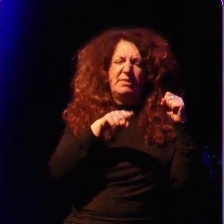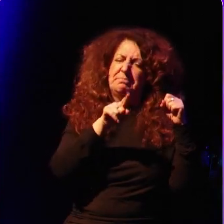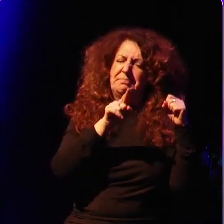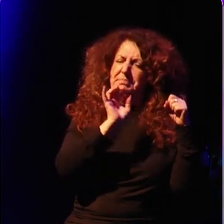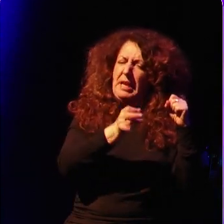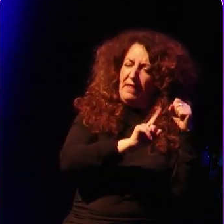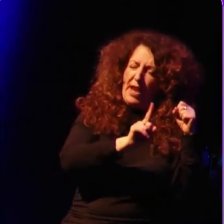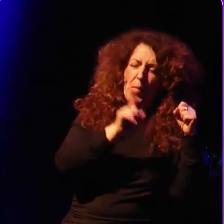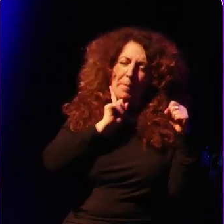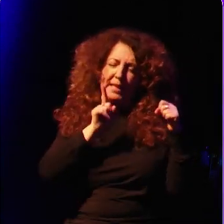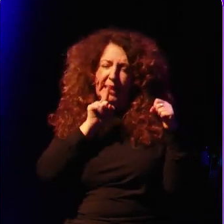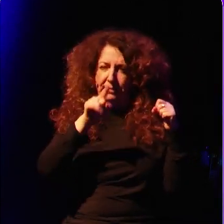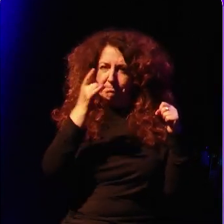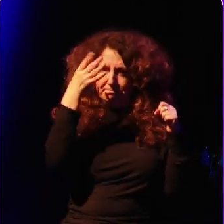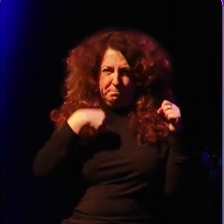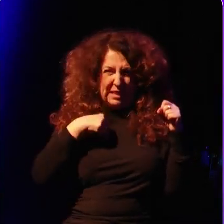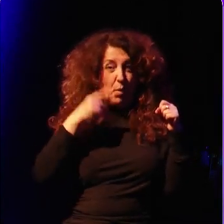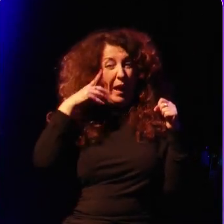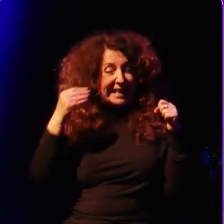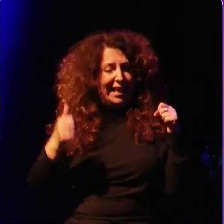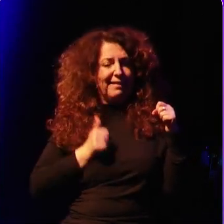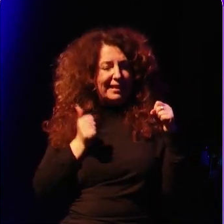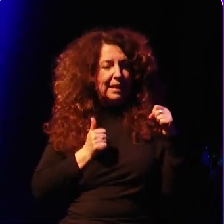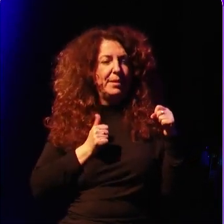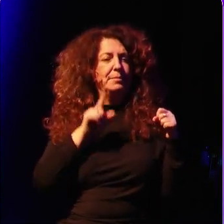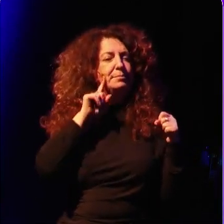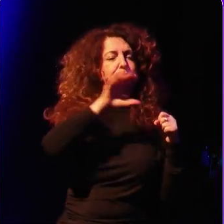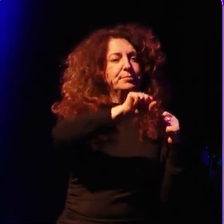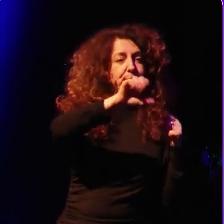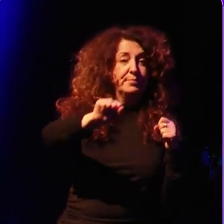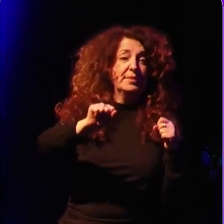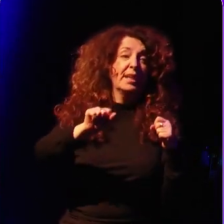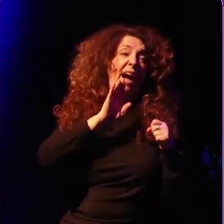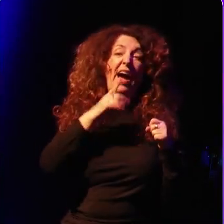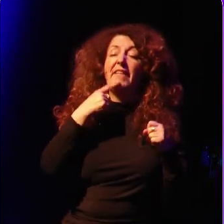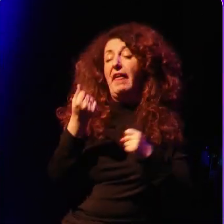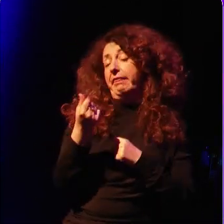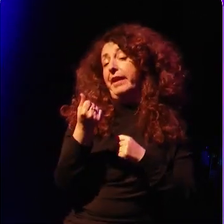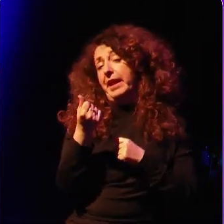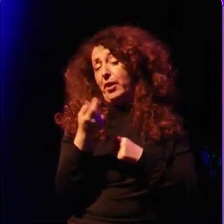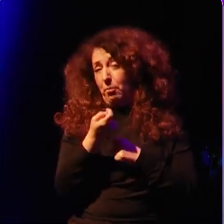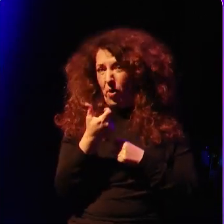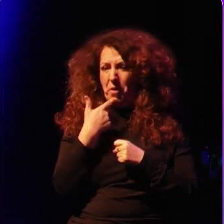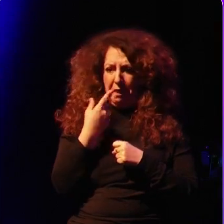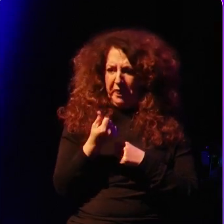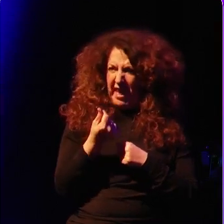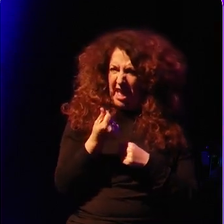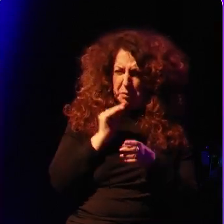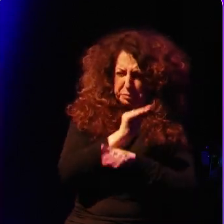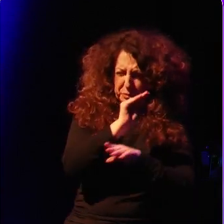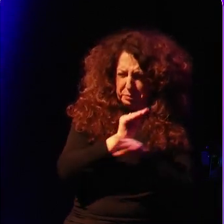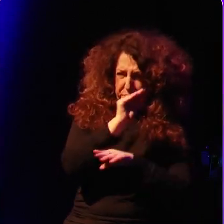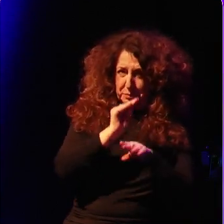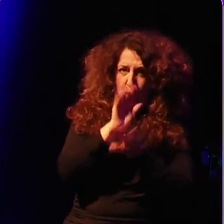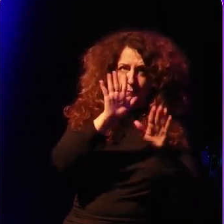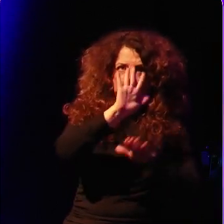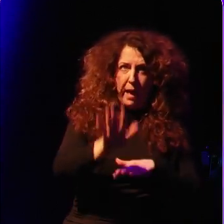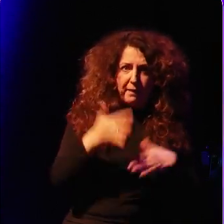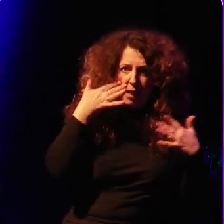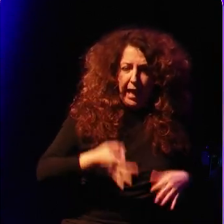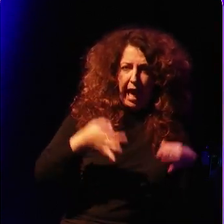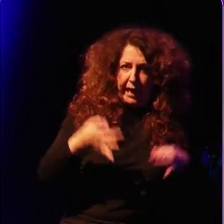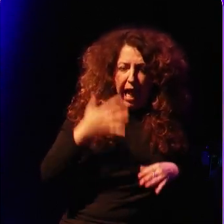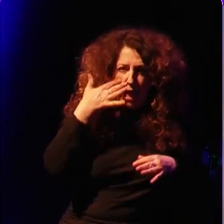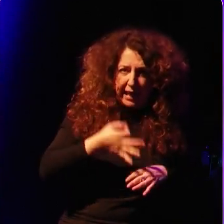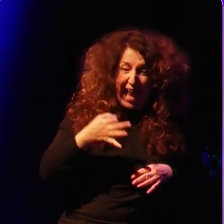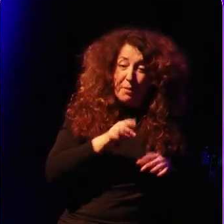suplantaciones. Porque, a ver, en un principio has dicho que es, al final falta dinero, ¿no? O sea, cuanto más dinero yo le meta, pues más real va a ser. ¿Crees que